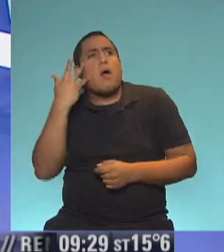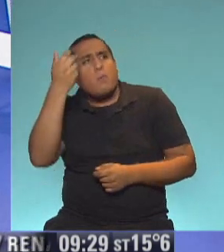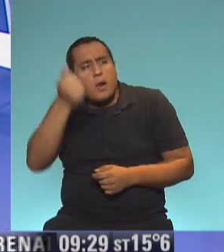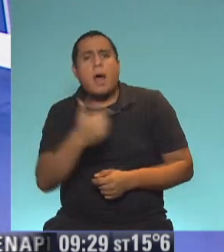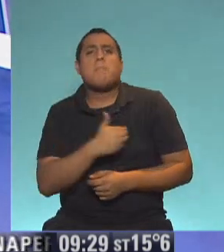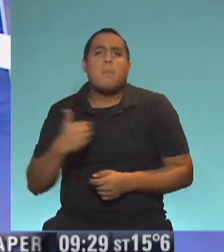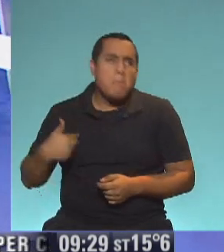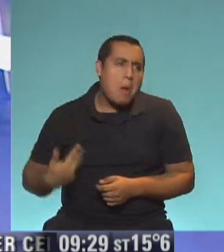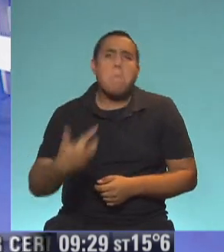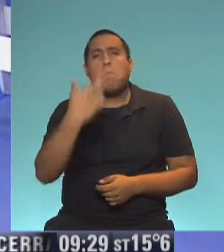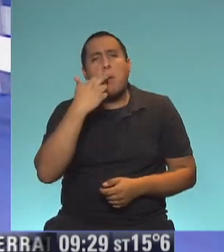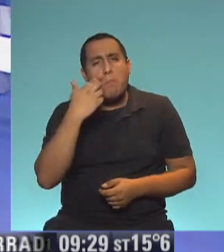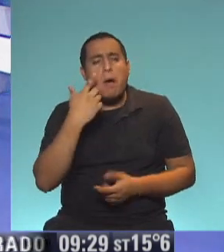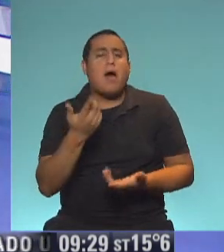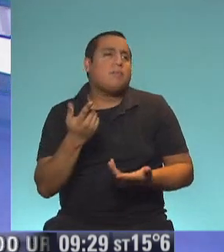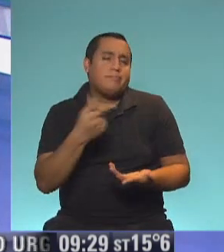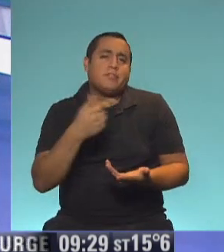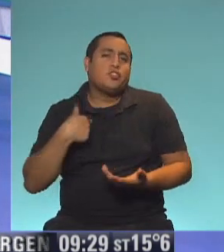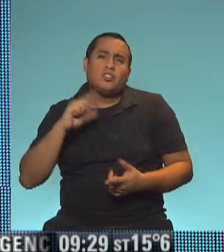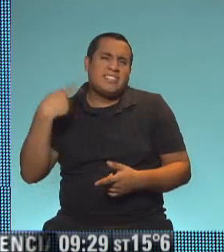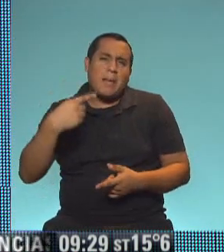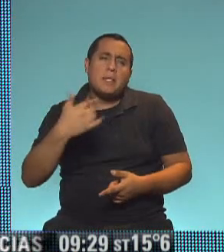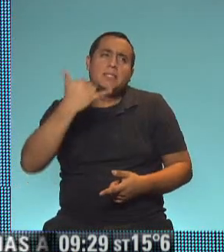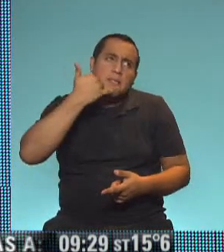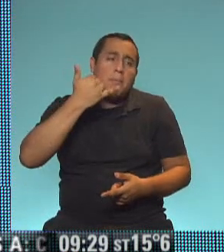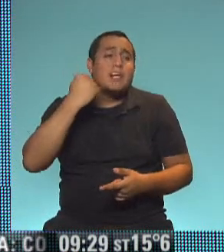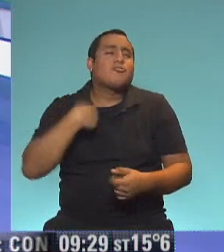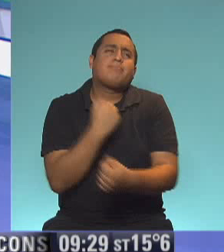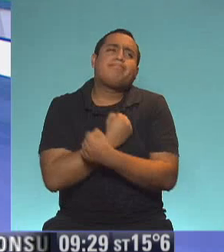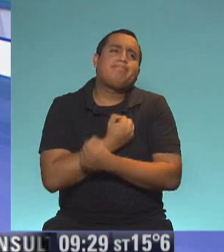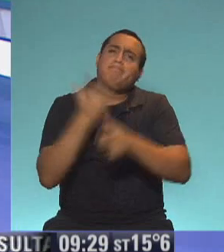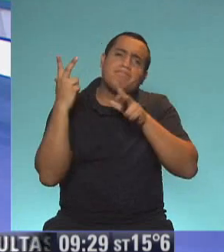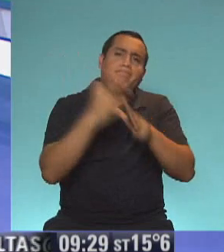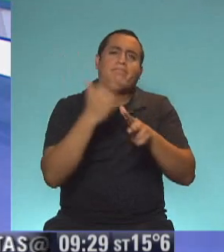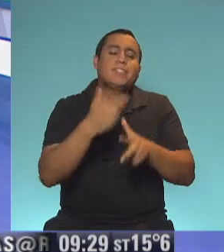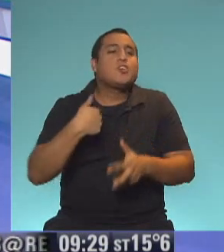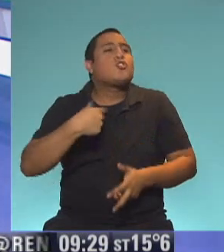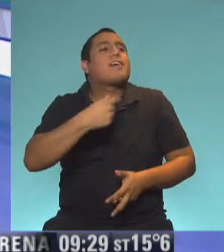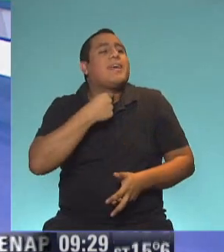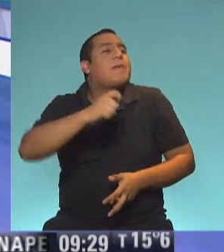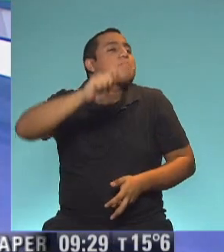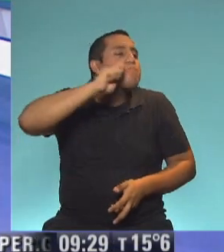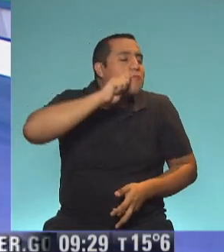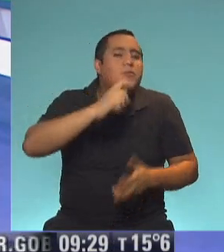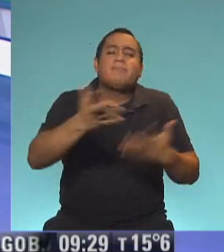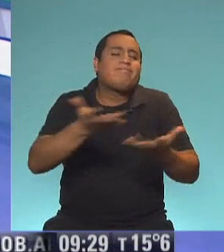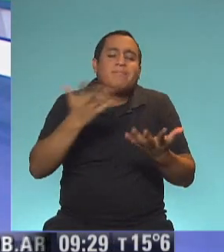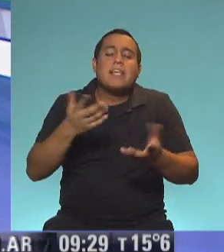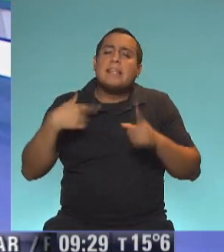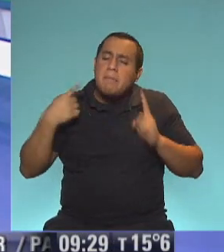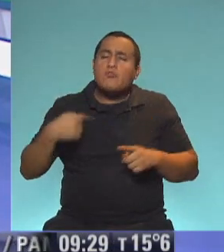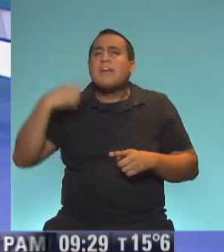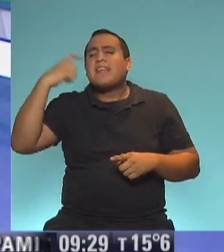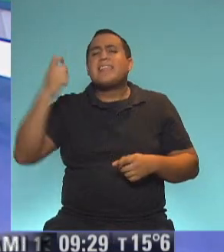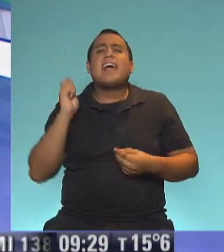mi mamá, a mi papá, que son grandotes. Los llamo siempre para decirles que los quiero mucho, que les quiero dar un beso. Y estoy extrañando mucho, ¿sabes a quién?